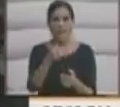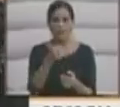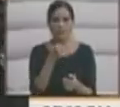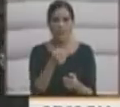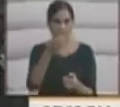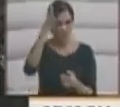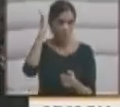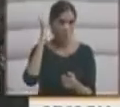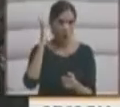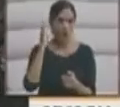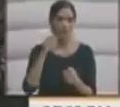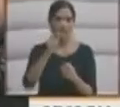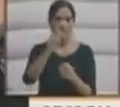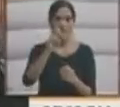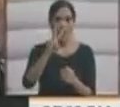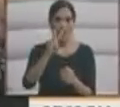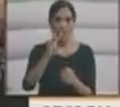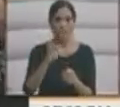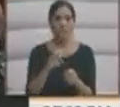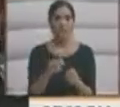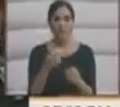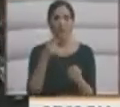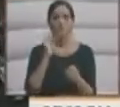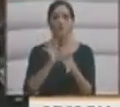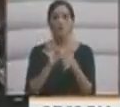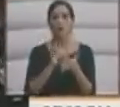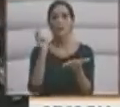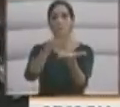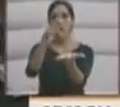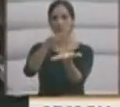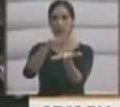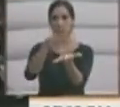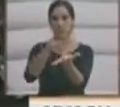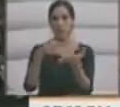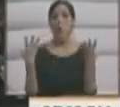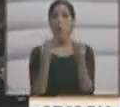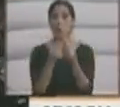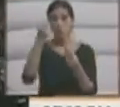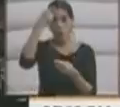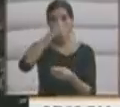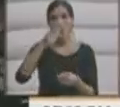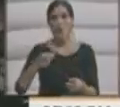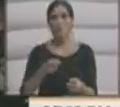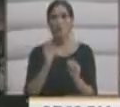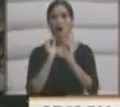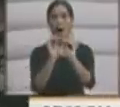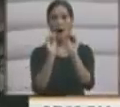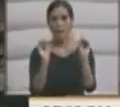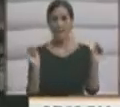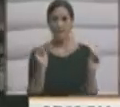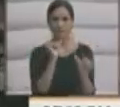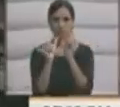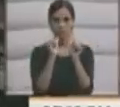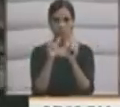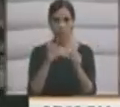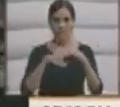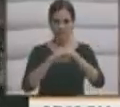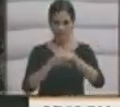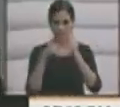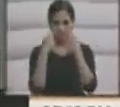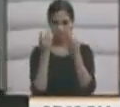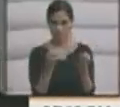habían también funcionarios ahí presentes. Estuvimos al lado del pueblo denunciando lo que está haciendo esta zapatería. Véanlo ustedes